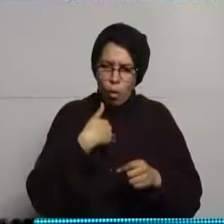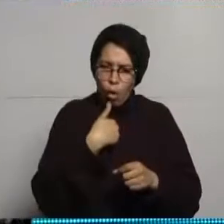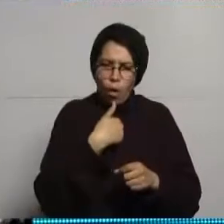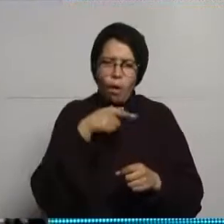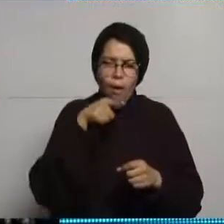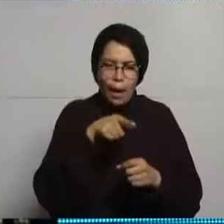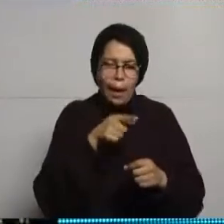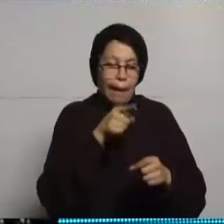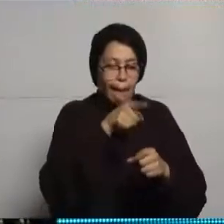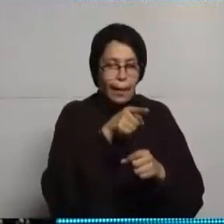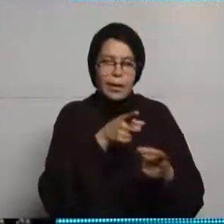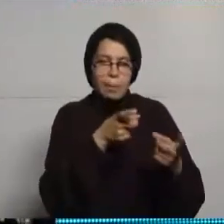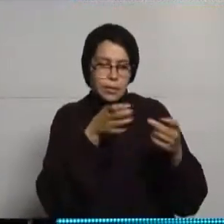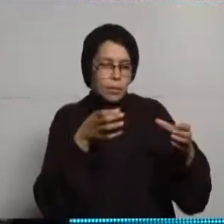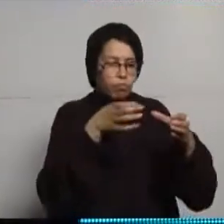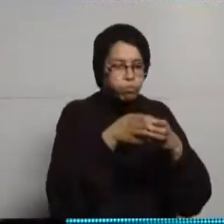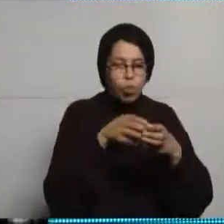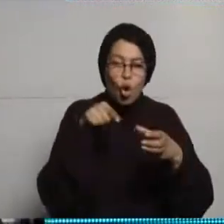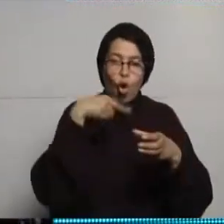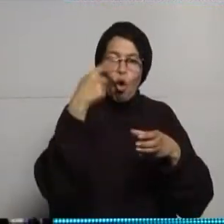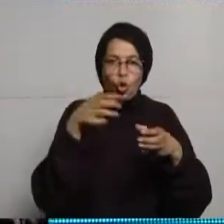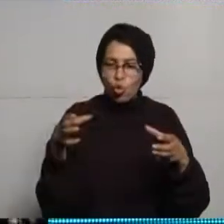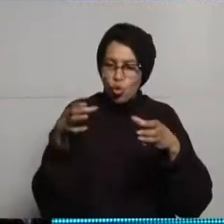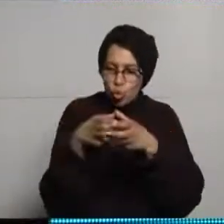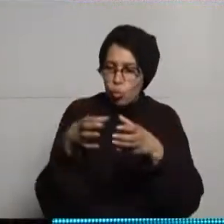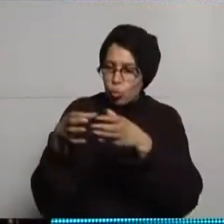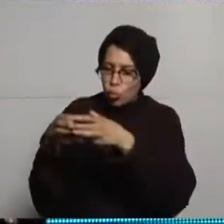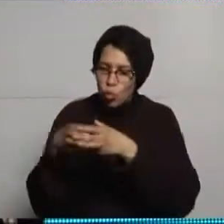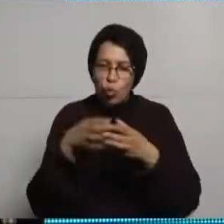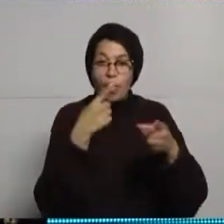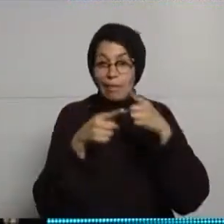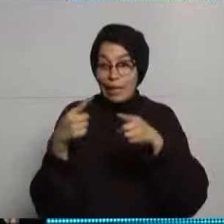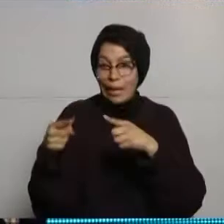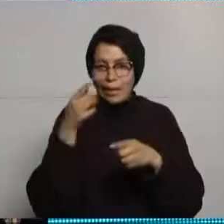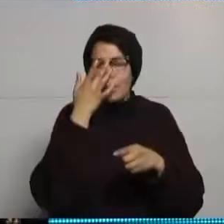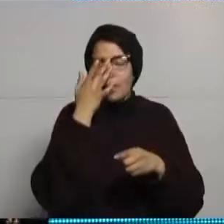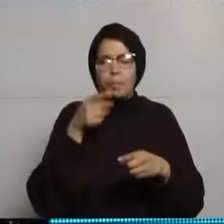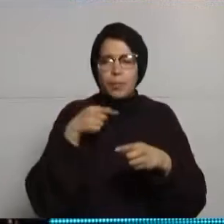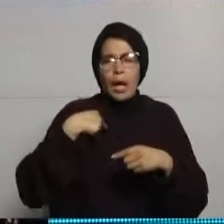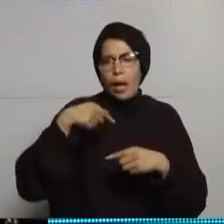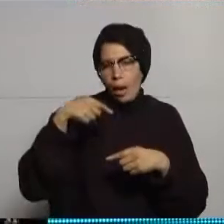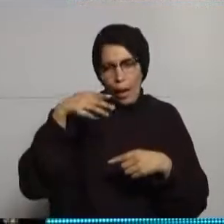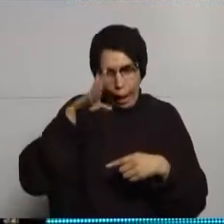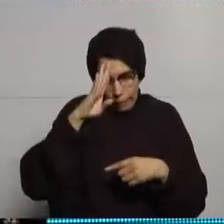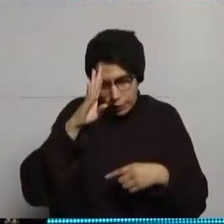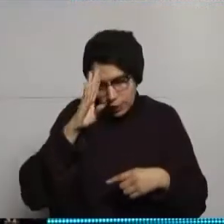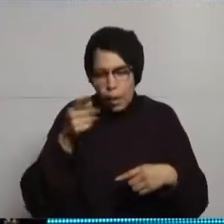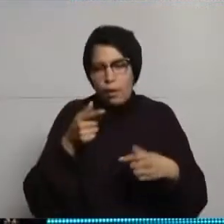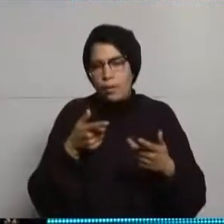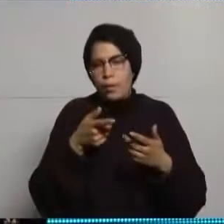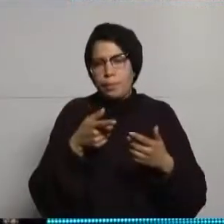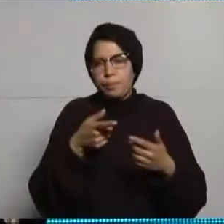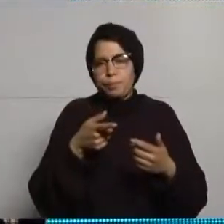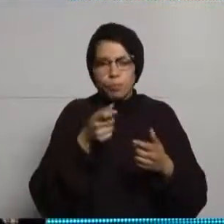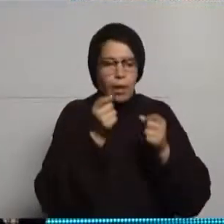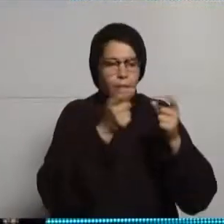equipo podíamos como realmente poner también como nuestros saberes y nuestro arte. Y bueno, y a raíz de eso fuimos como